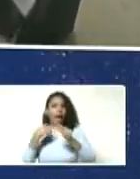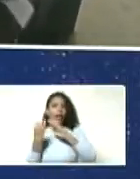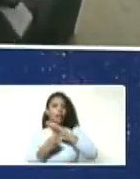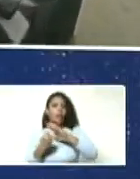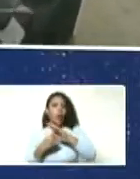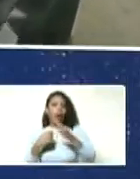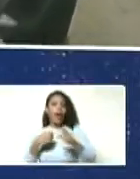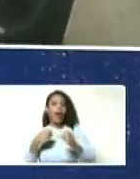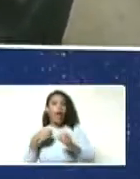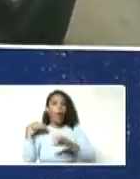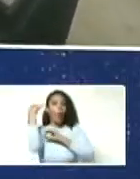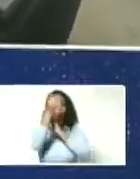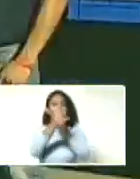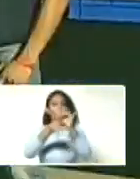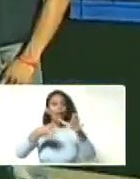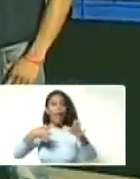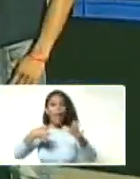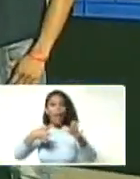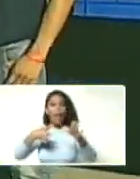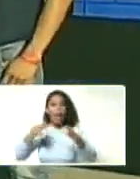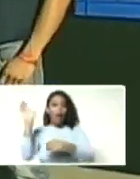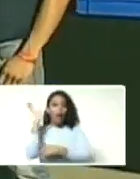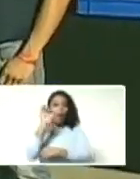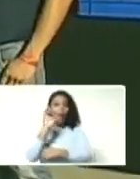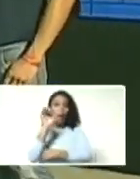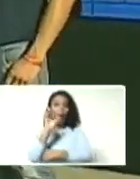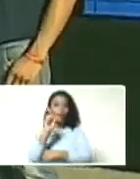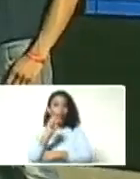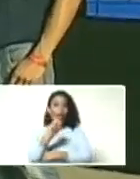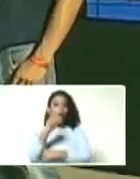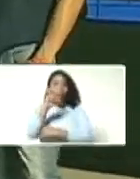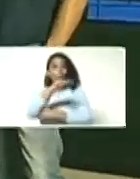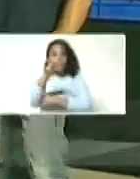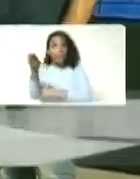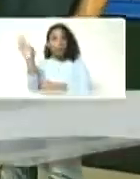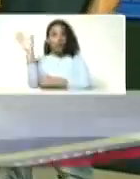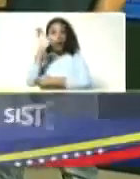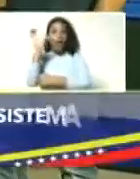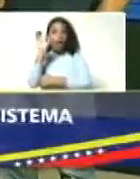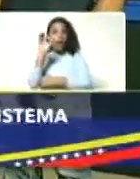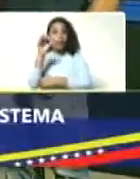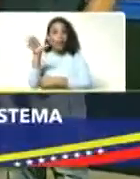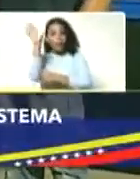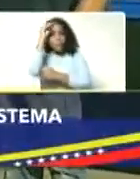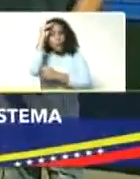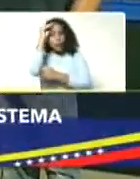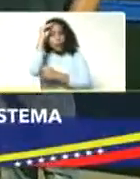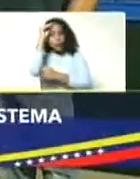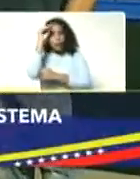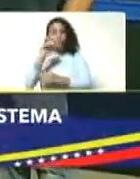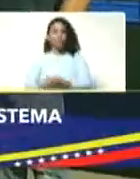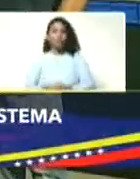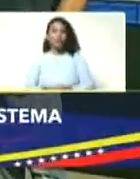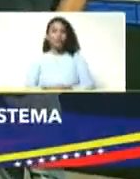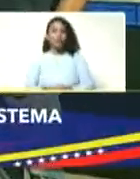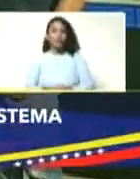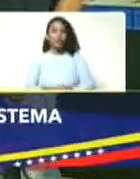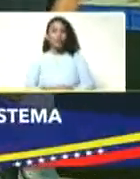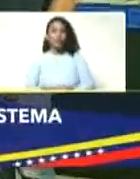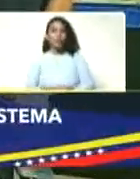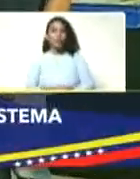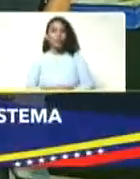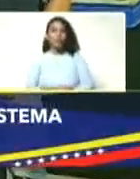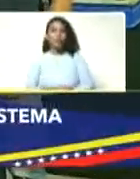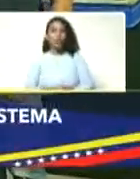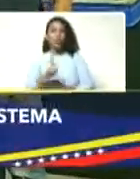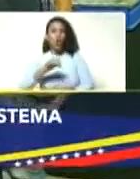Caracas, egresado de allá. ¿De verdad? La especialidad de ¿En biología. El paraíso? Sí, el paraíso. Oye, el glorioso Instituto Pedagógico de Caracas. Bueno,